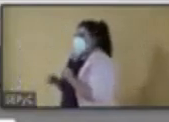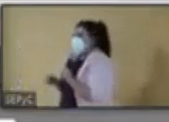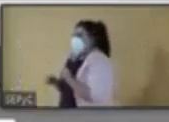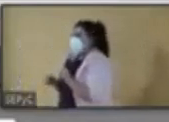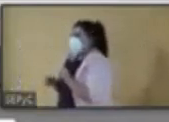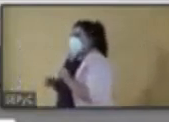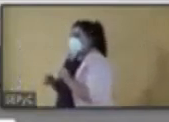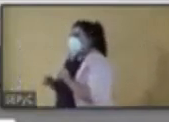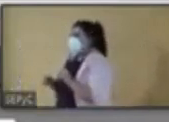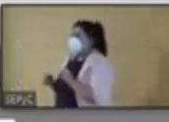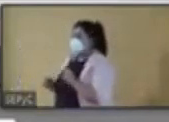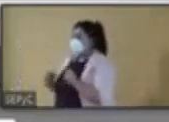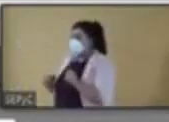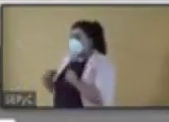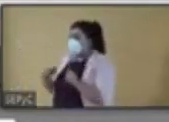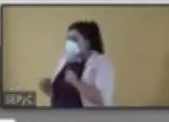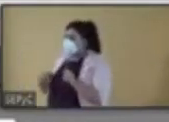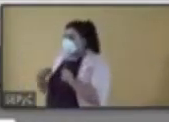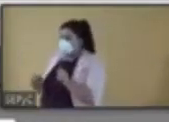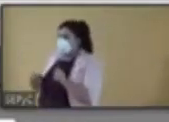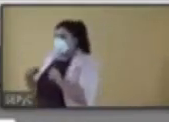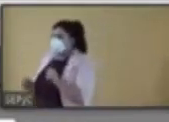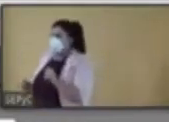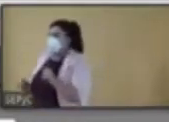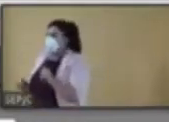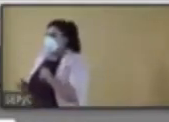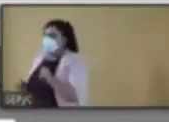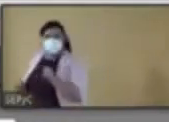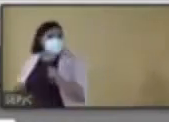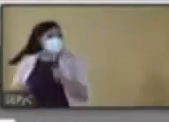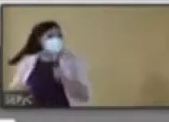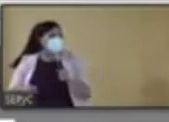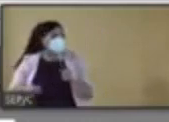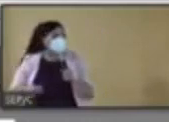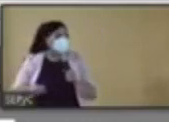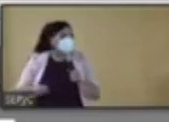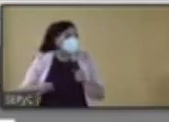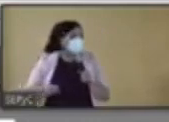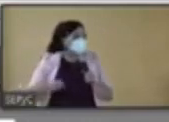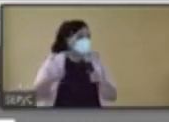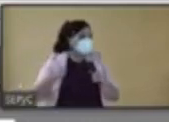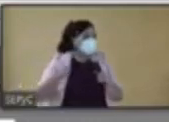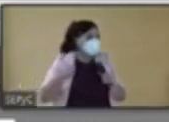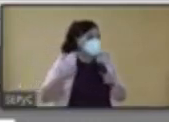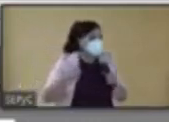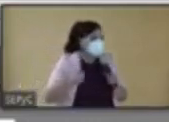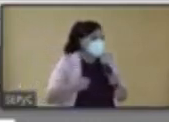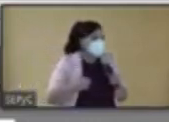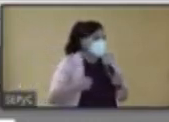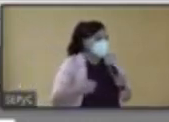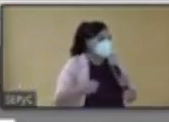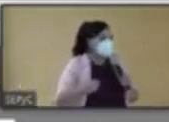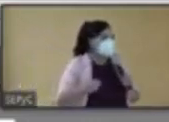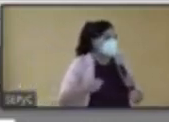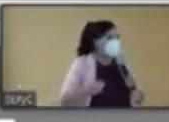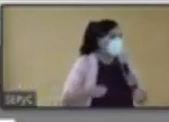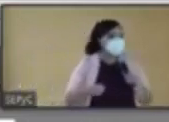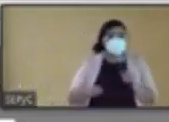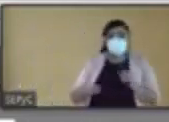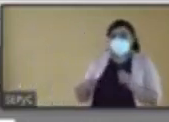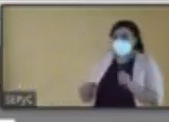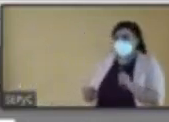nómina. Entonces, es muy importante que esa cuenta siempre esté descrita en este apartado, debido a que en su mayoría, si no es